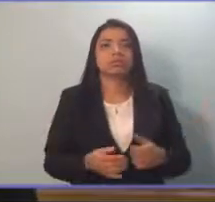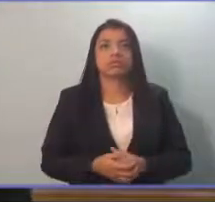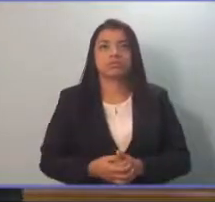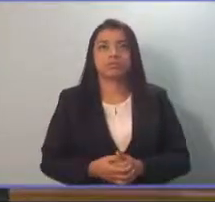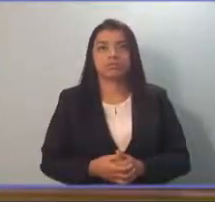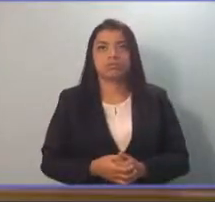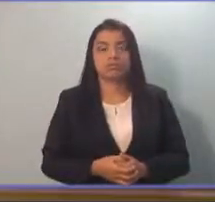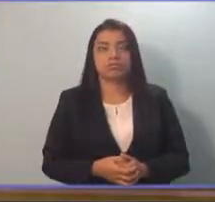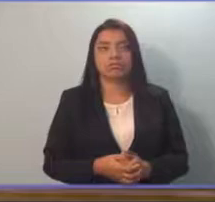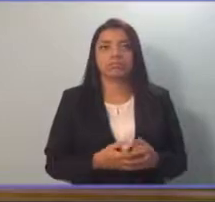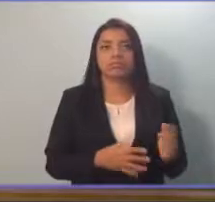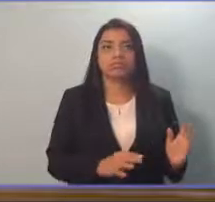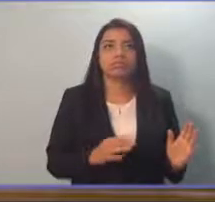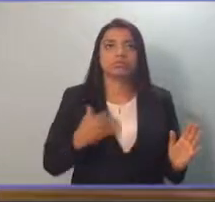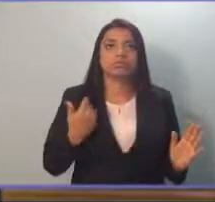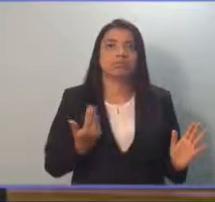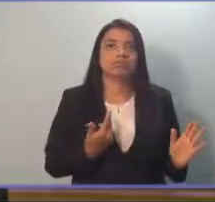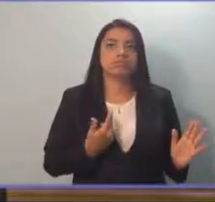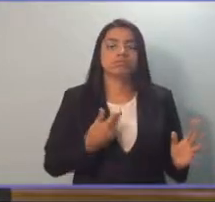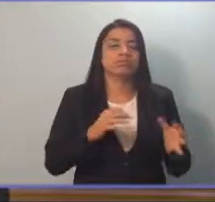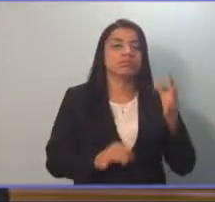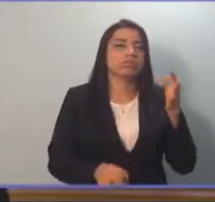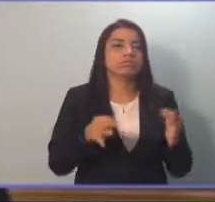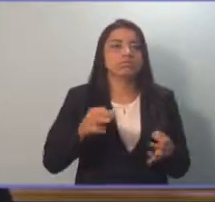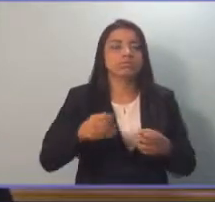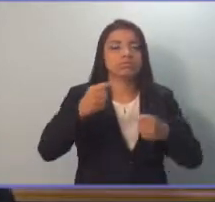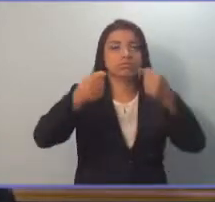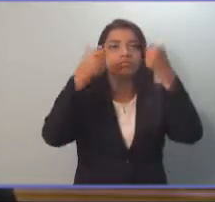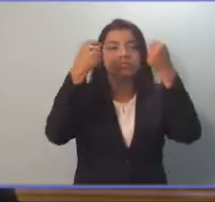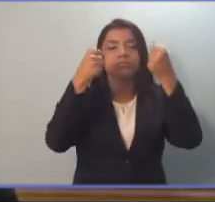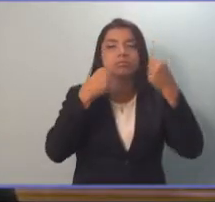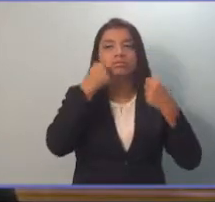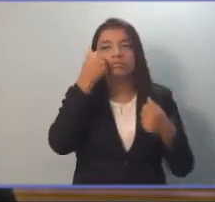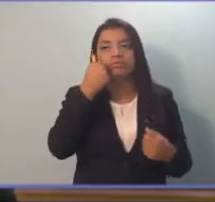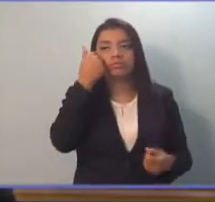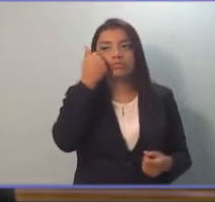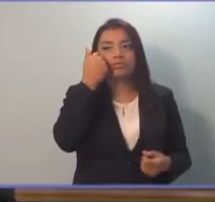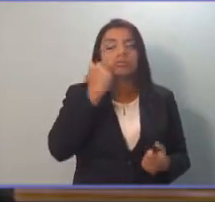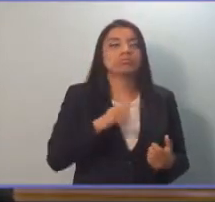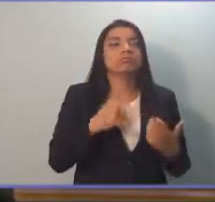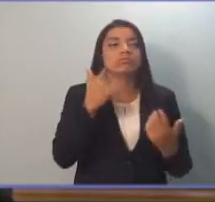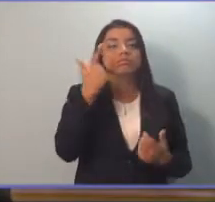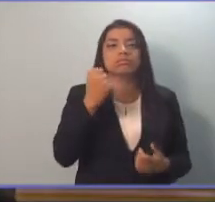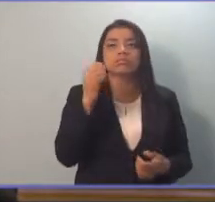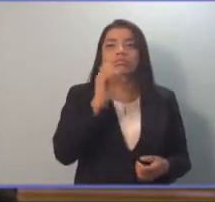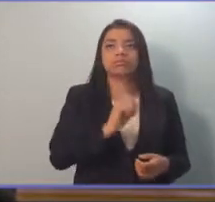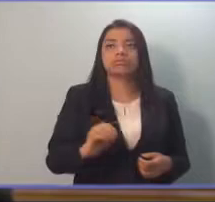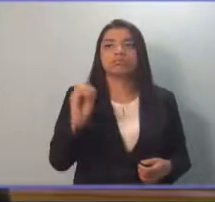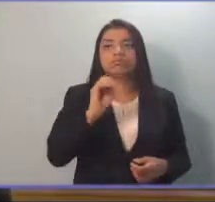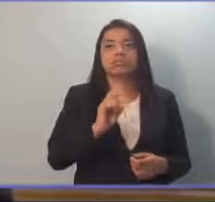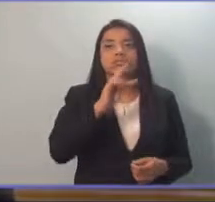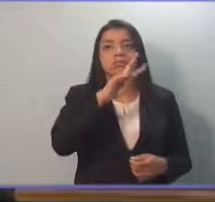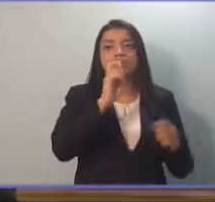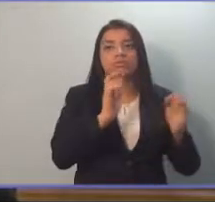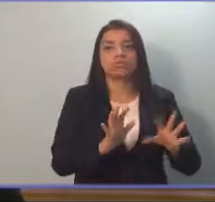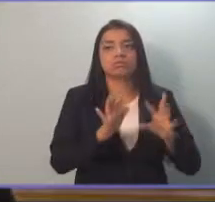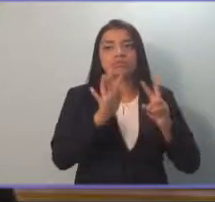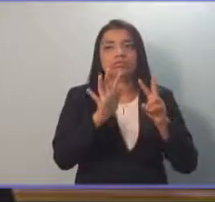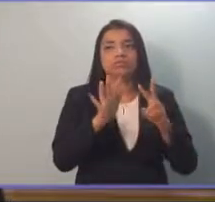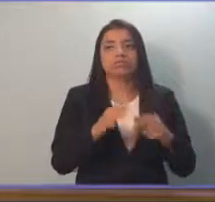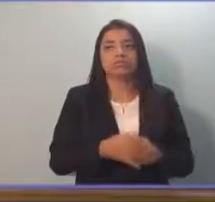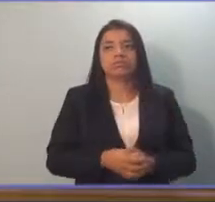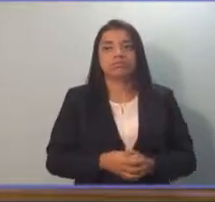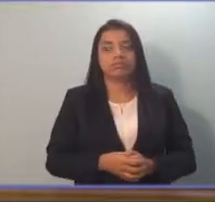a destacar en el tema de justicia penal juvenil es que en octubre del 2017, a través